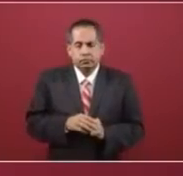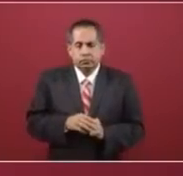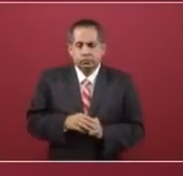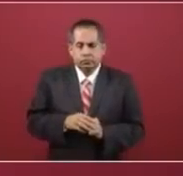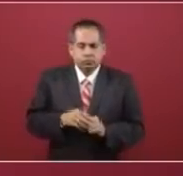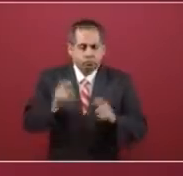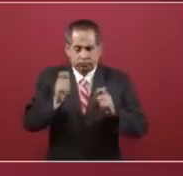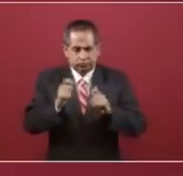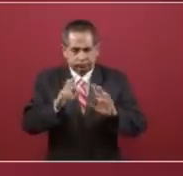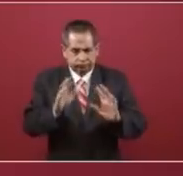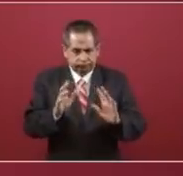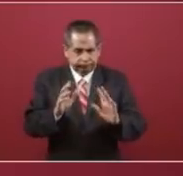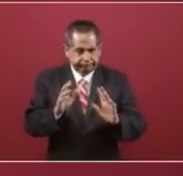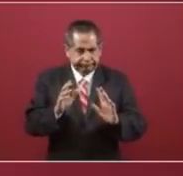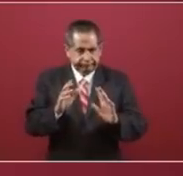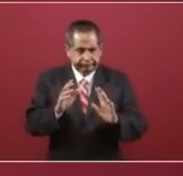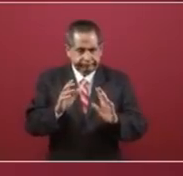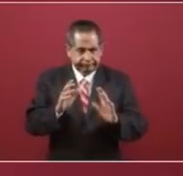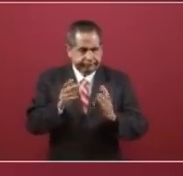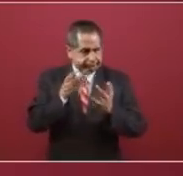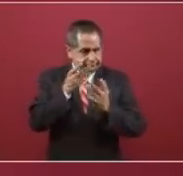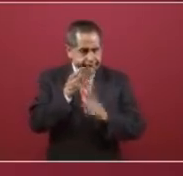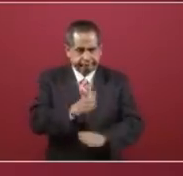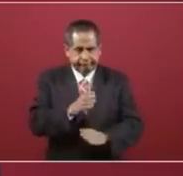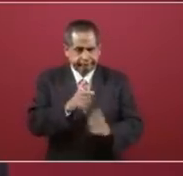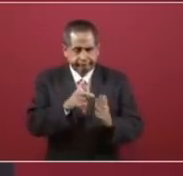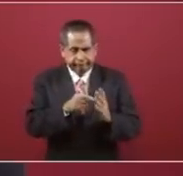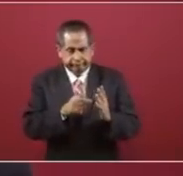alterar, eh,